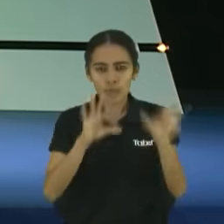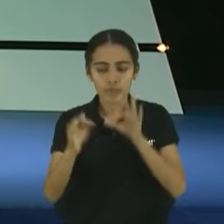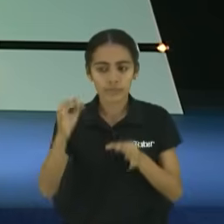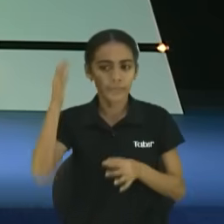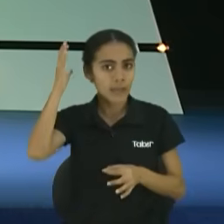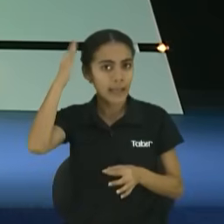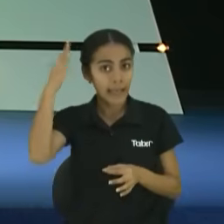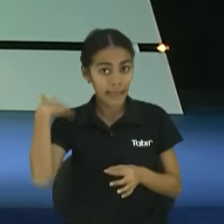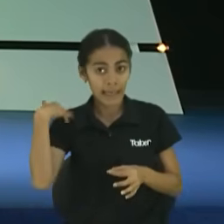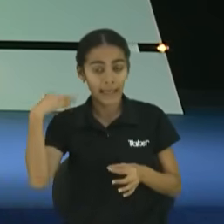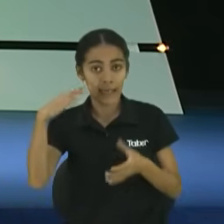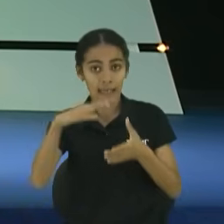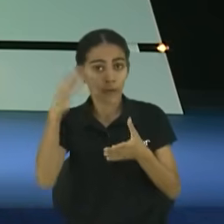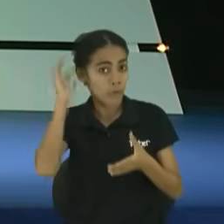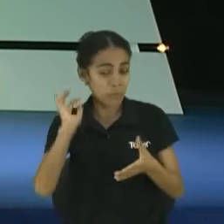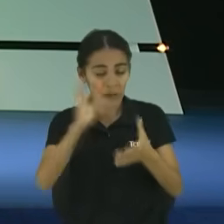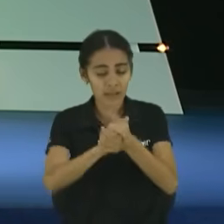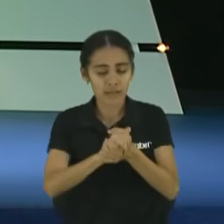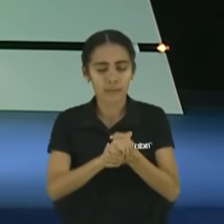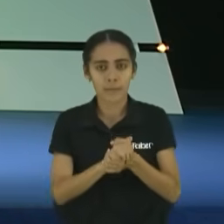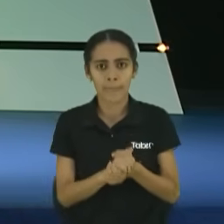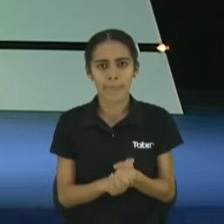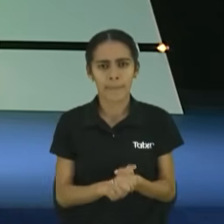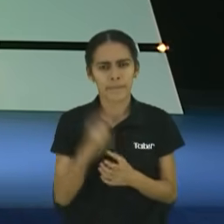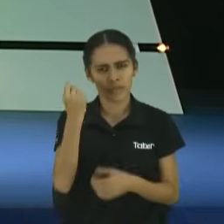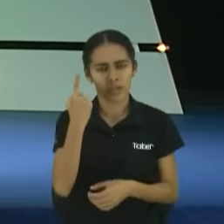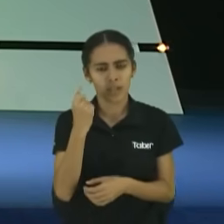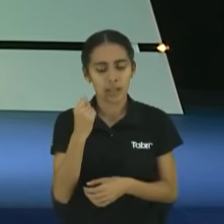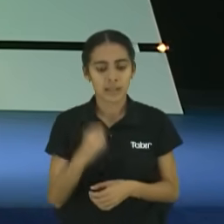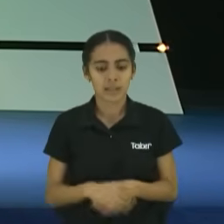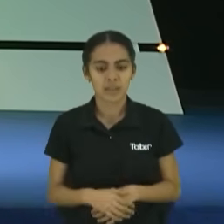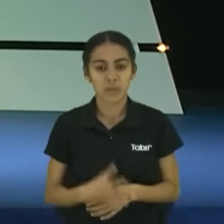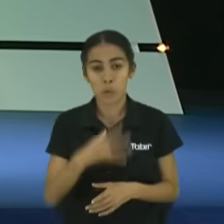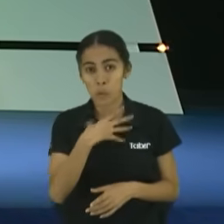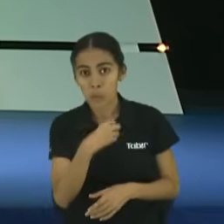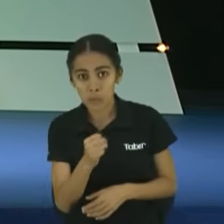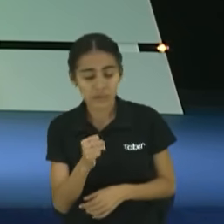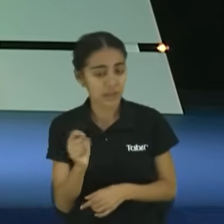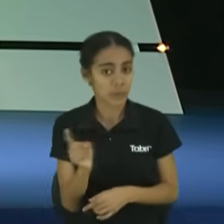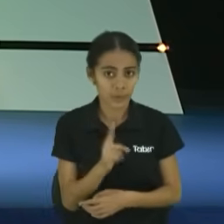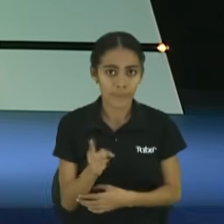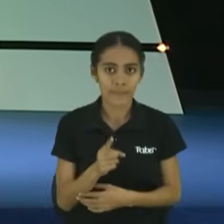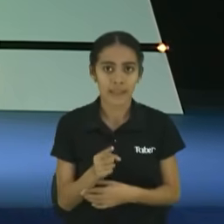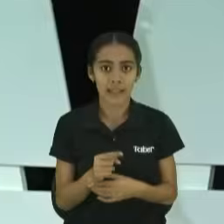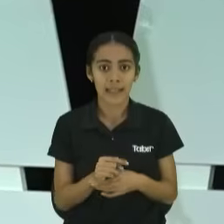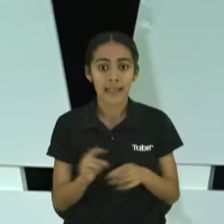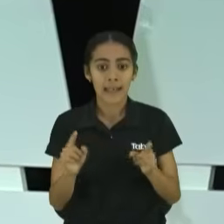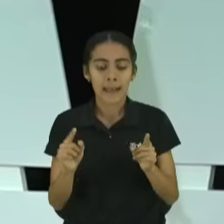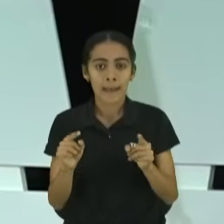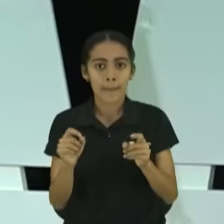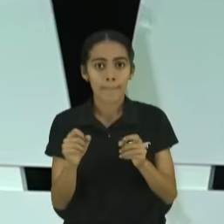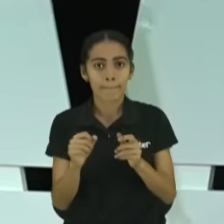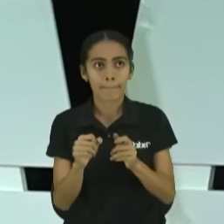qué? Porque nos guste o no, la pareja con la cual nosotros compartimos nuestra vida nos dice siempre, amor, llevas la